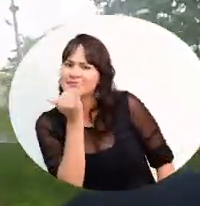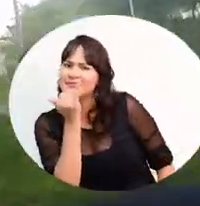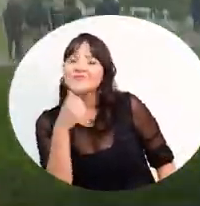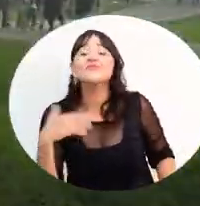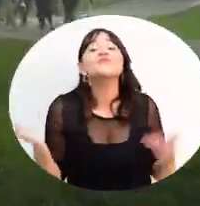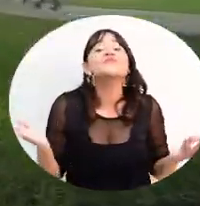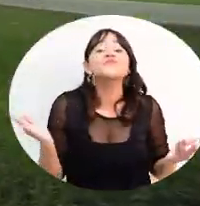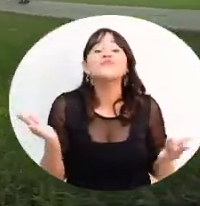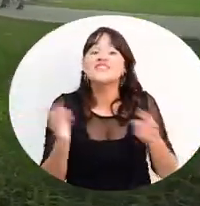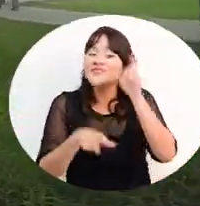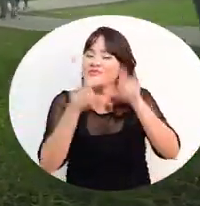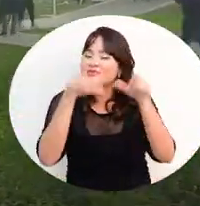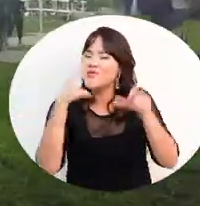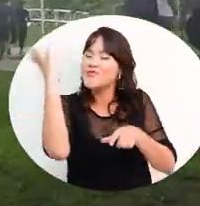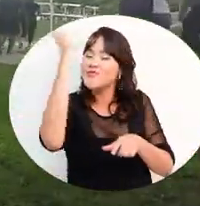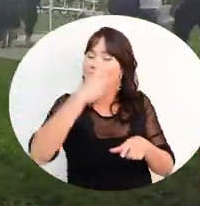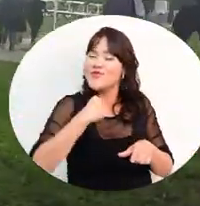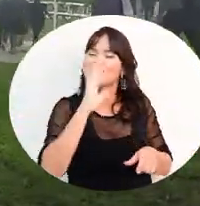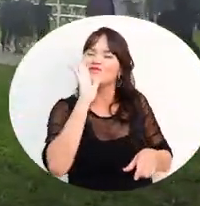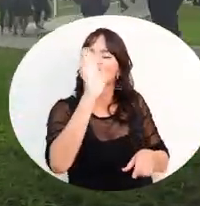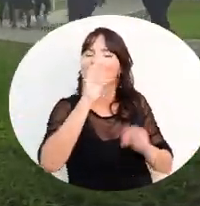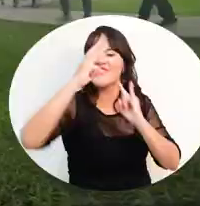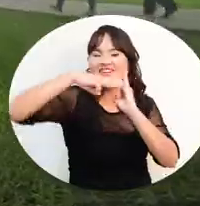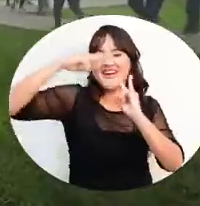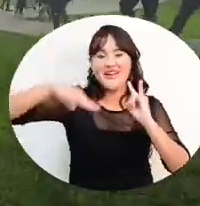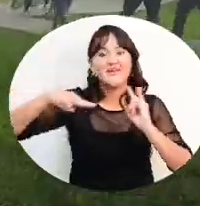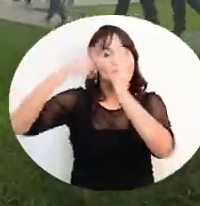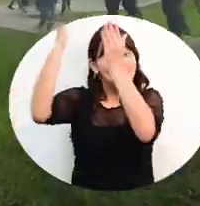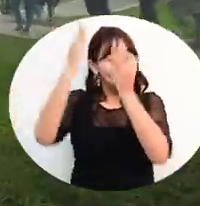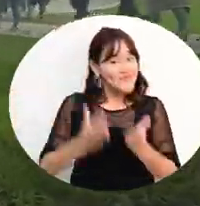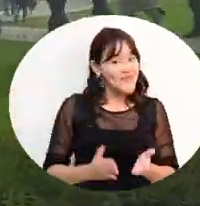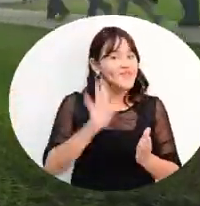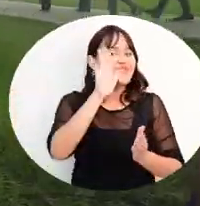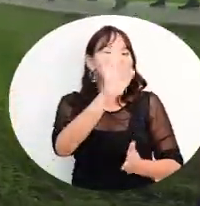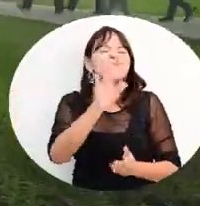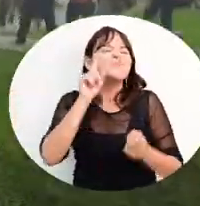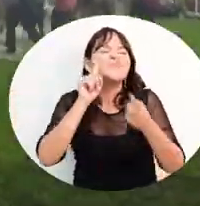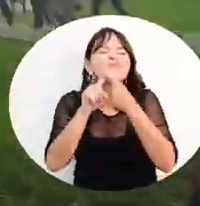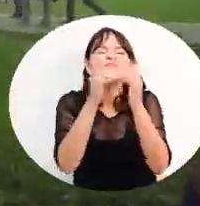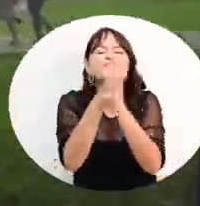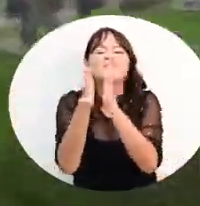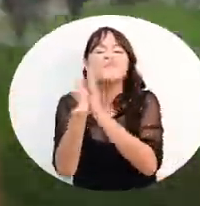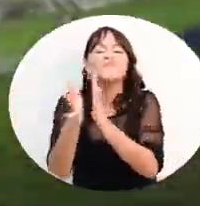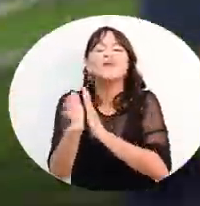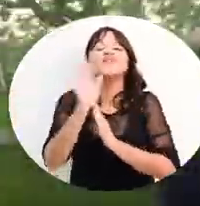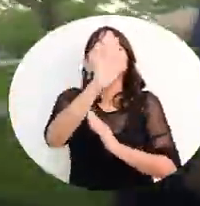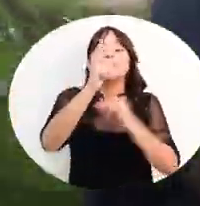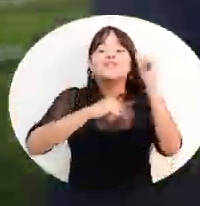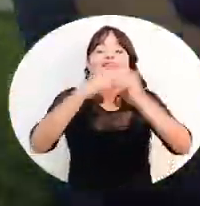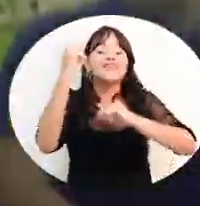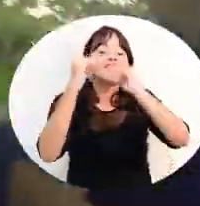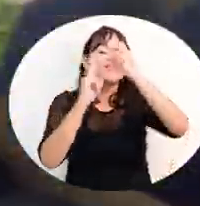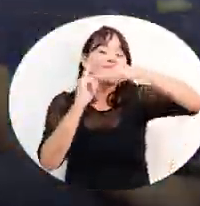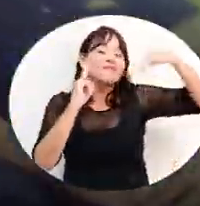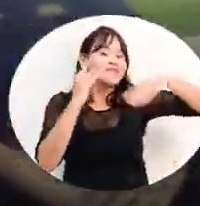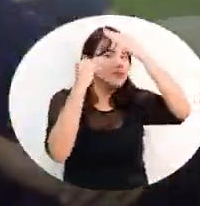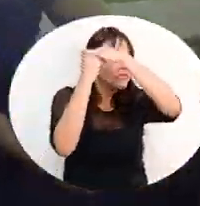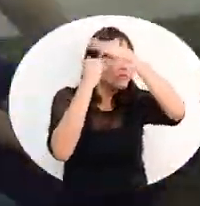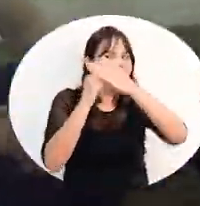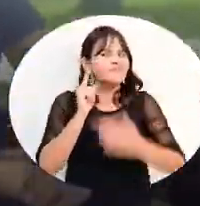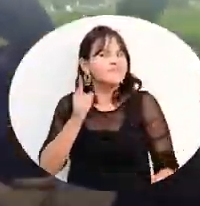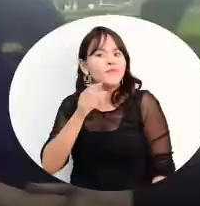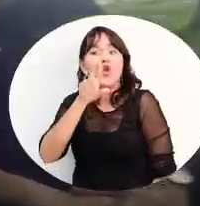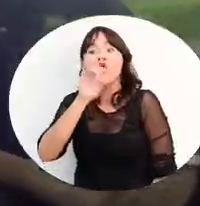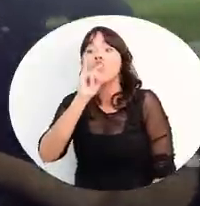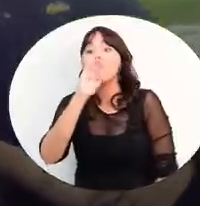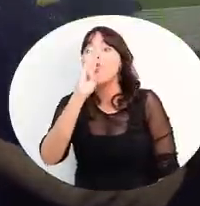¡Ay! ¿Qué está pasando, people? ¿Cómo está mi gente linda de la Uni Magdalena? Bienvenido al programa de las estrellas Uni Magdalena Saber Pro. En este caso estoy con el